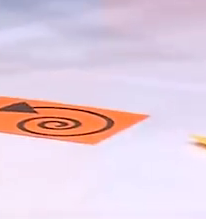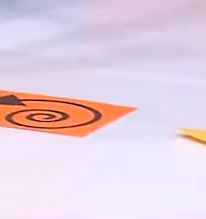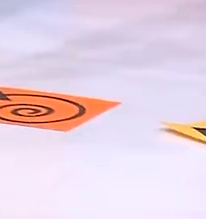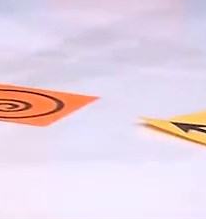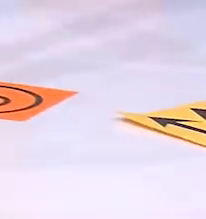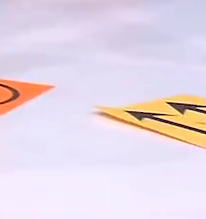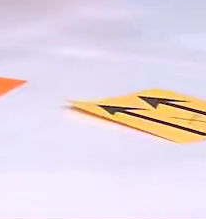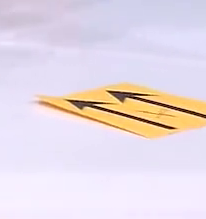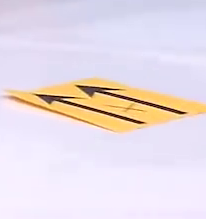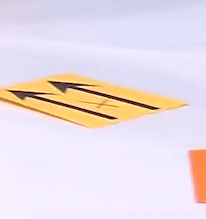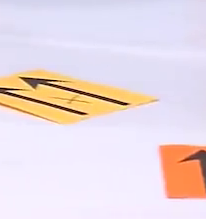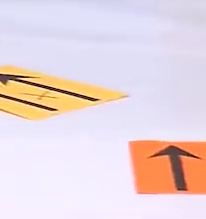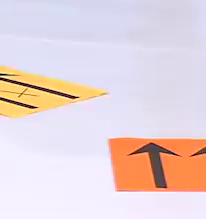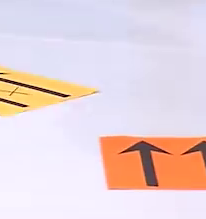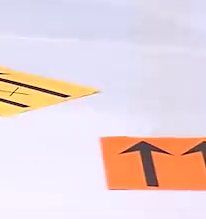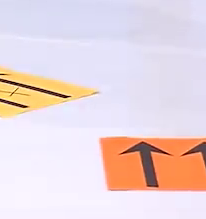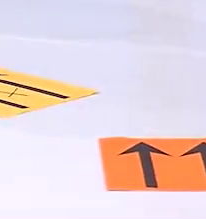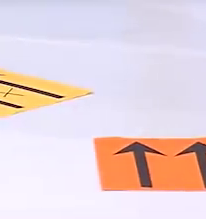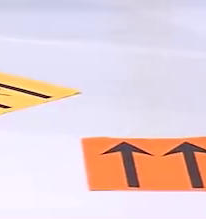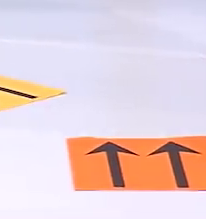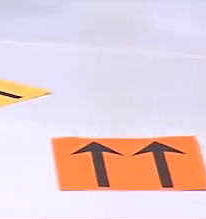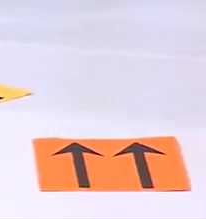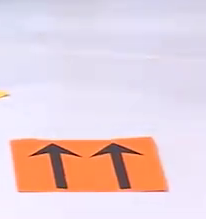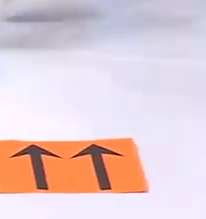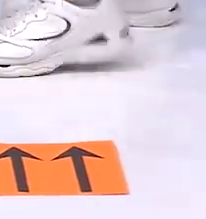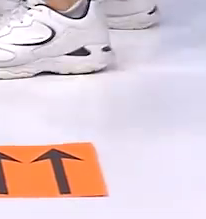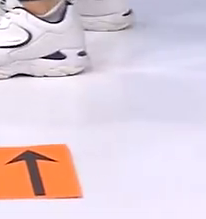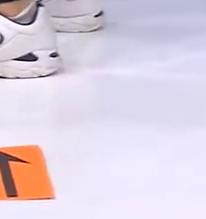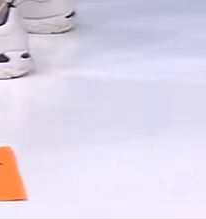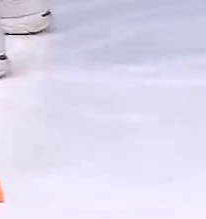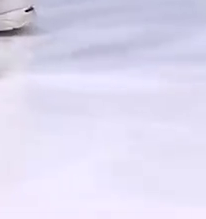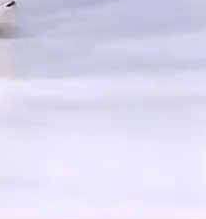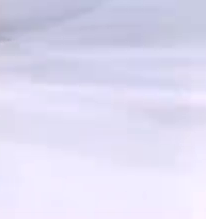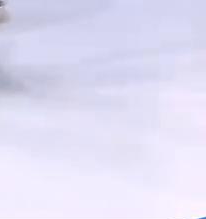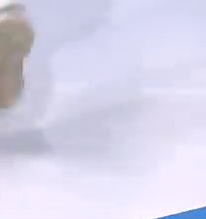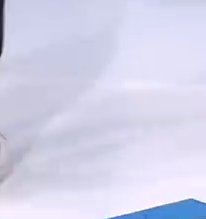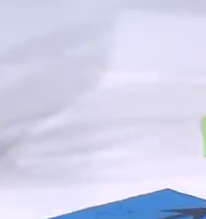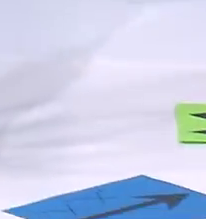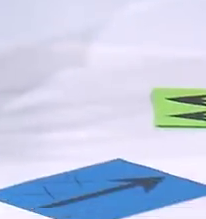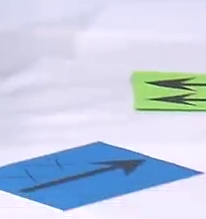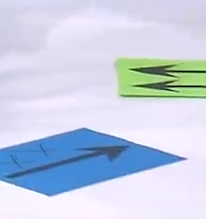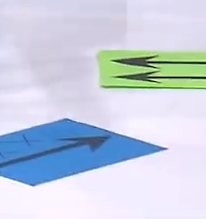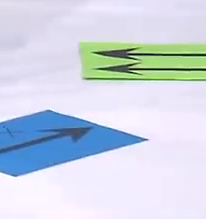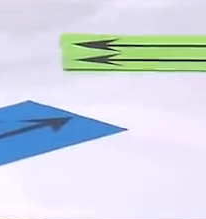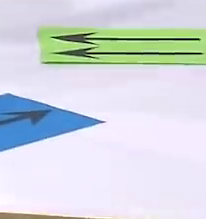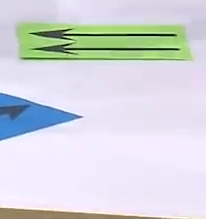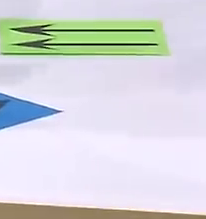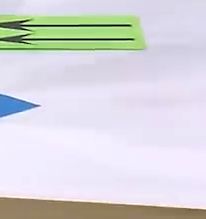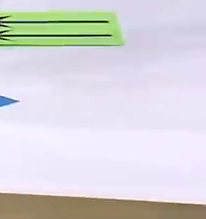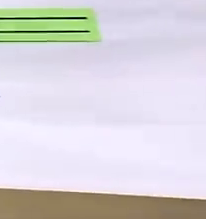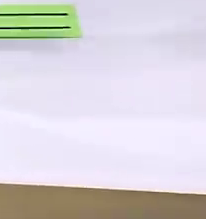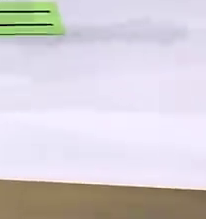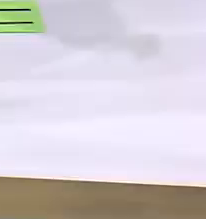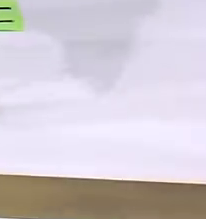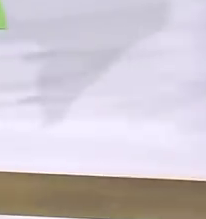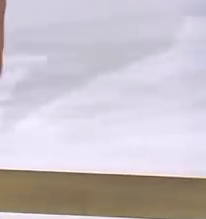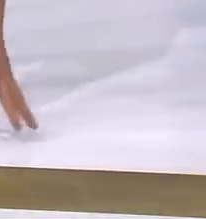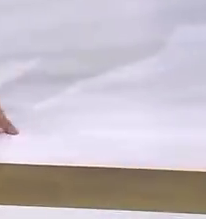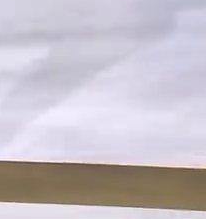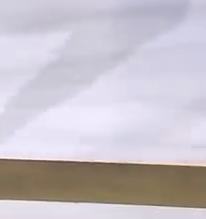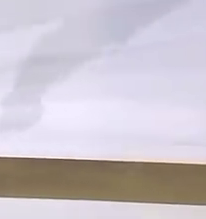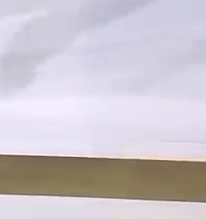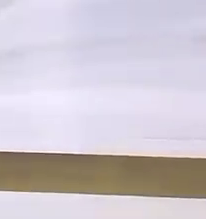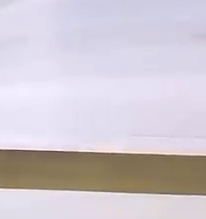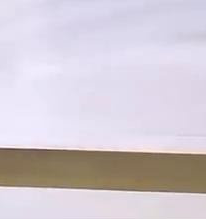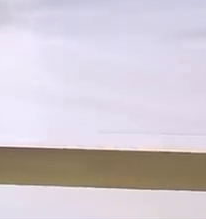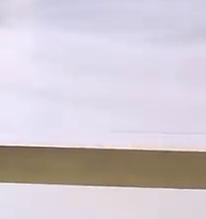Ay. Una mano, un giro, un salto viendo hacia allá, dos pies, dos